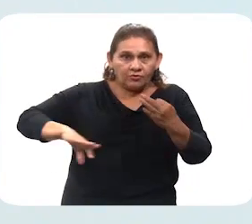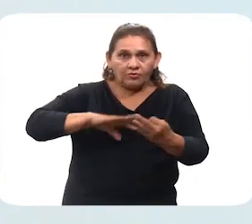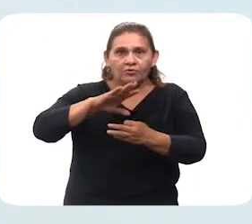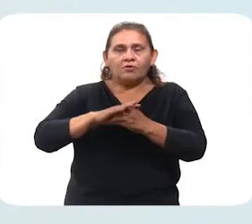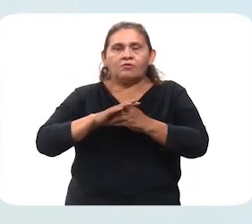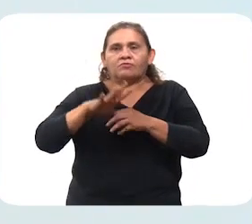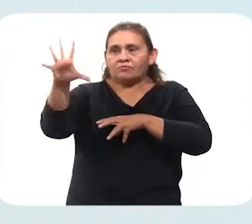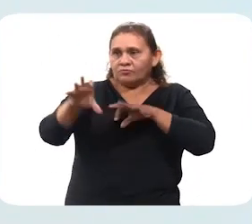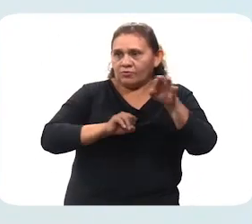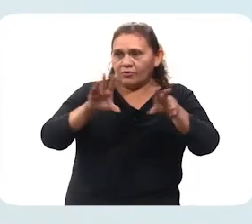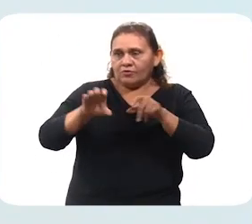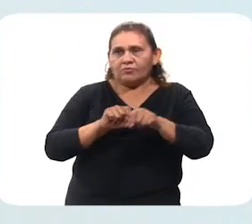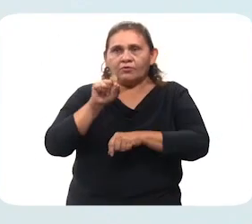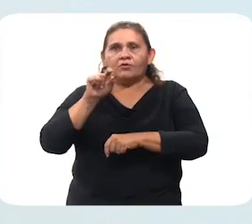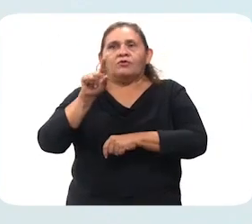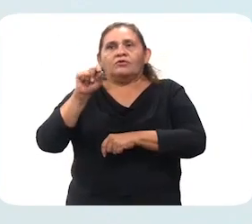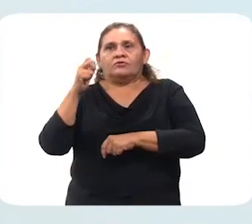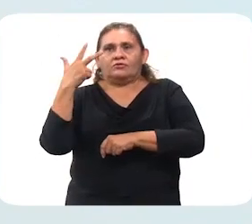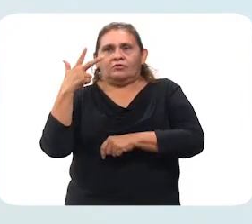contagios registrados, que son